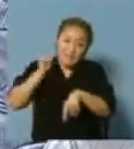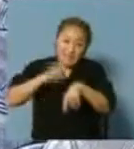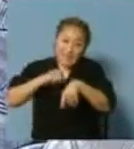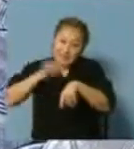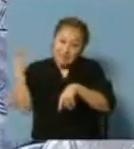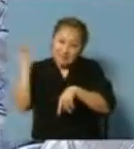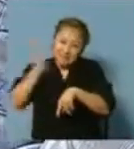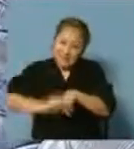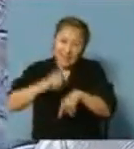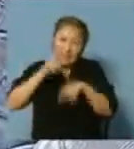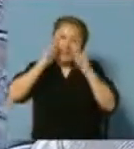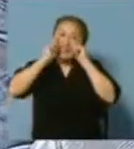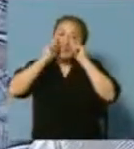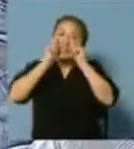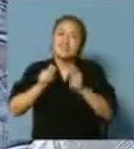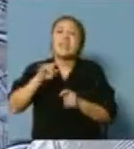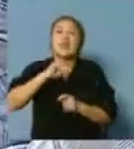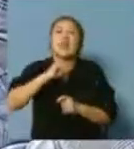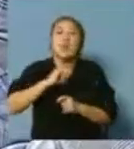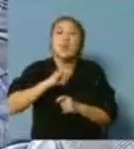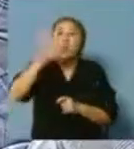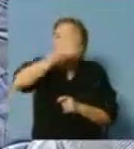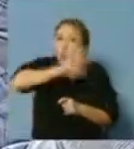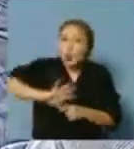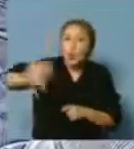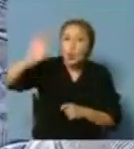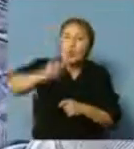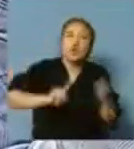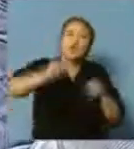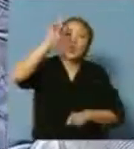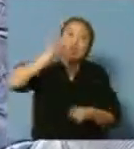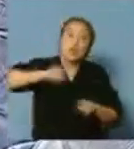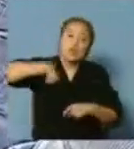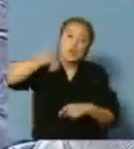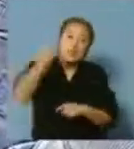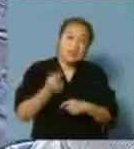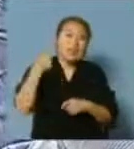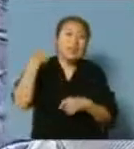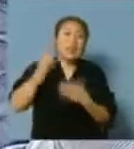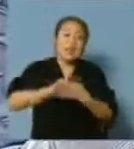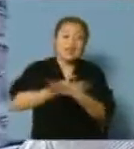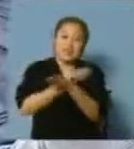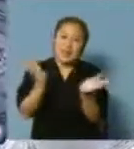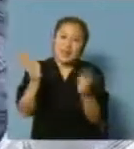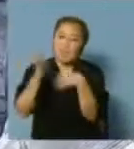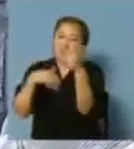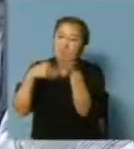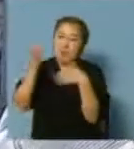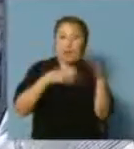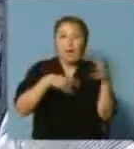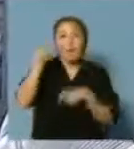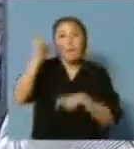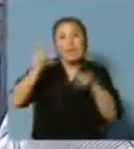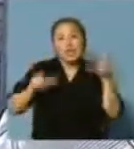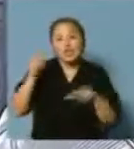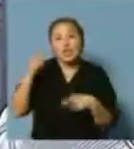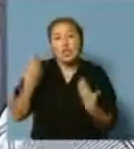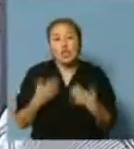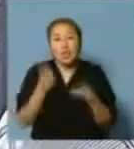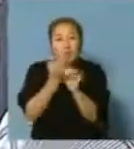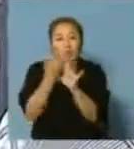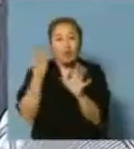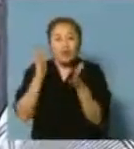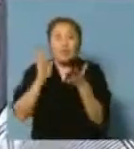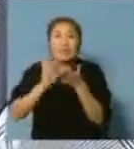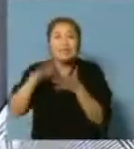en Jujuy, va a visitar lo que es el norte, va a visitar otros lugares y mañana va a dar una charla abierta para todas las personas, especialmente para profesionales